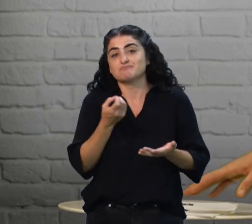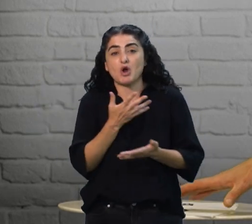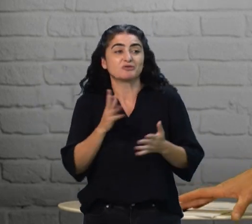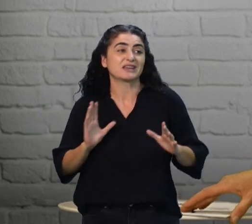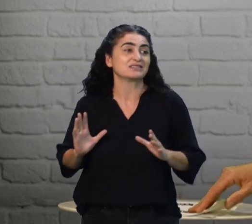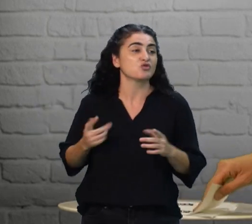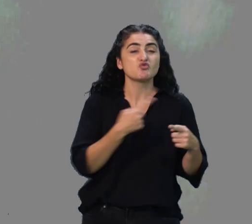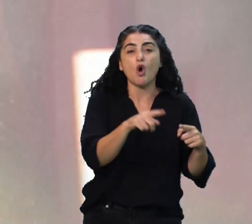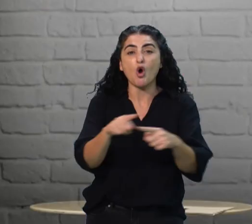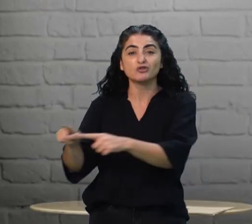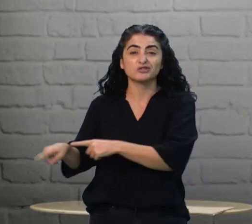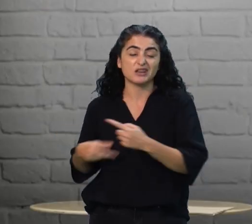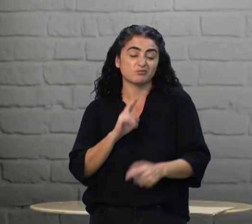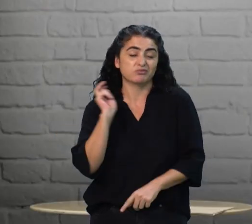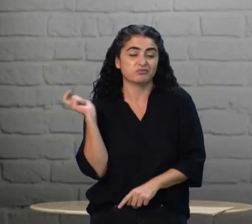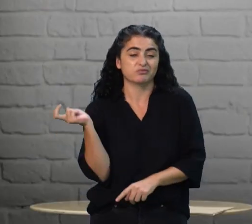de muchas cosas